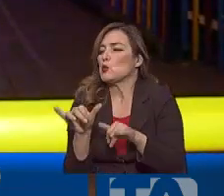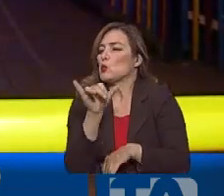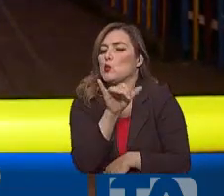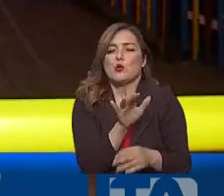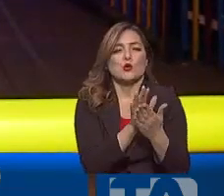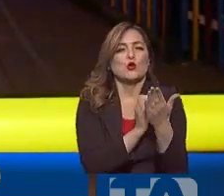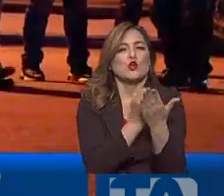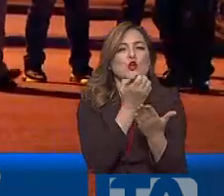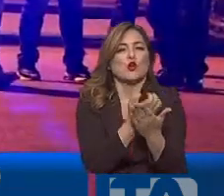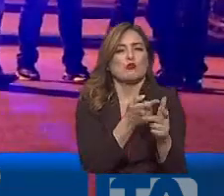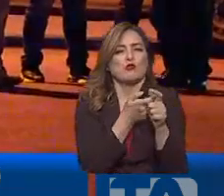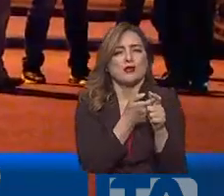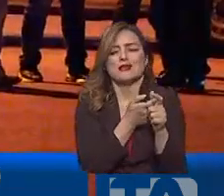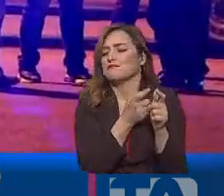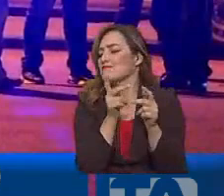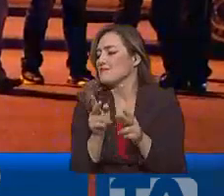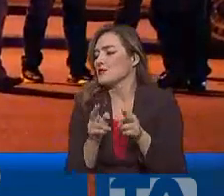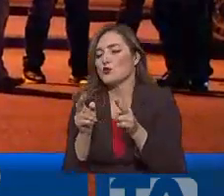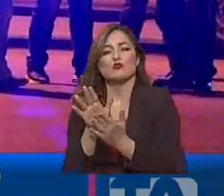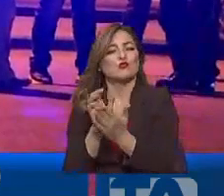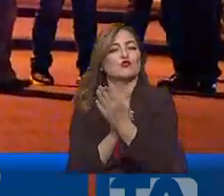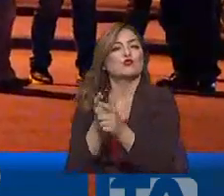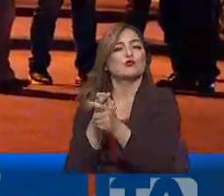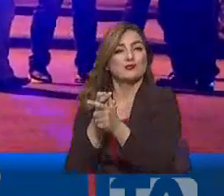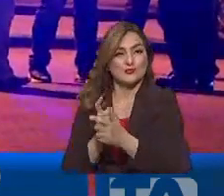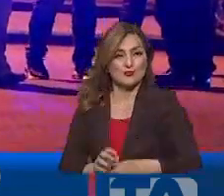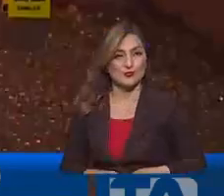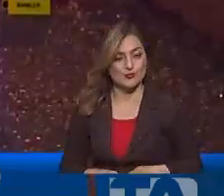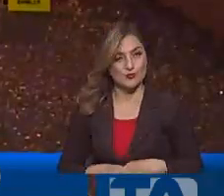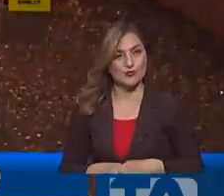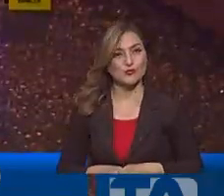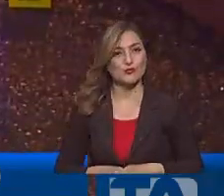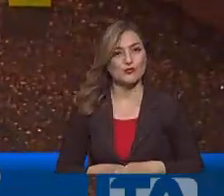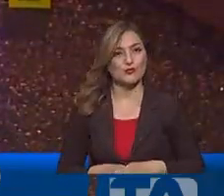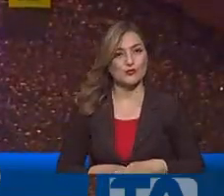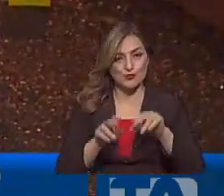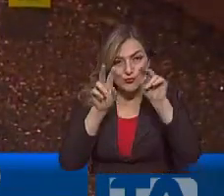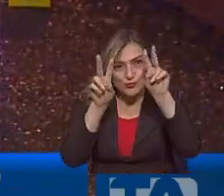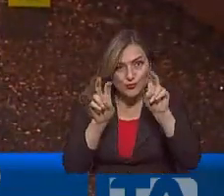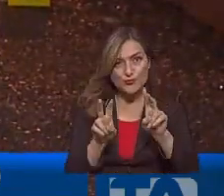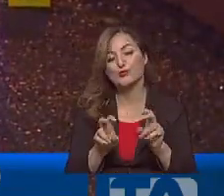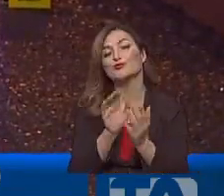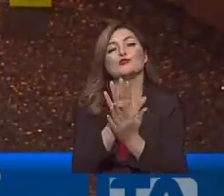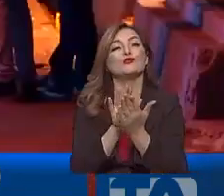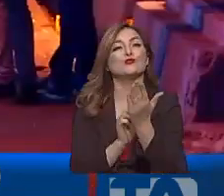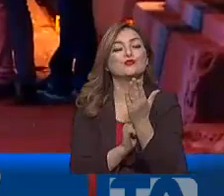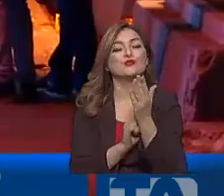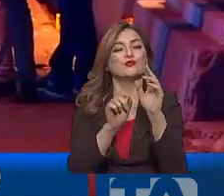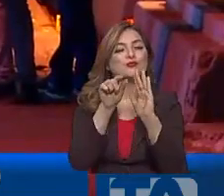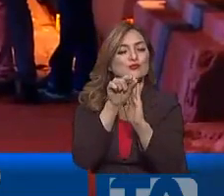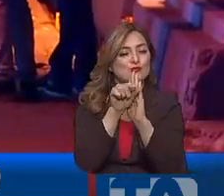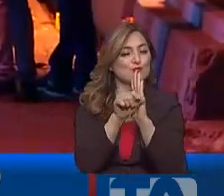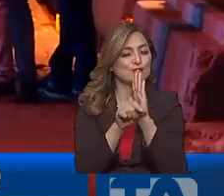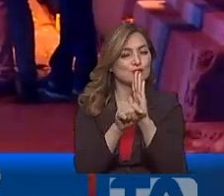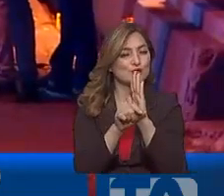proyecto urgente en materia económica, dicho. Aquí el detalle de los temas que trae este proyecto de ley por parte de